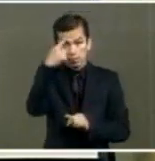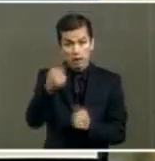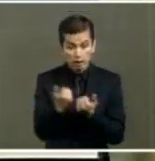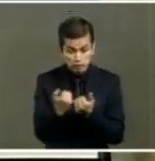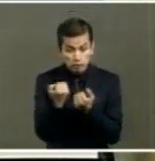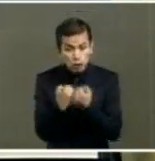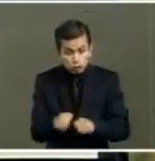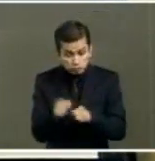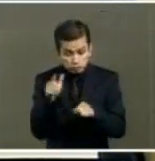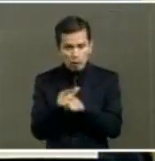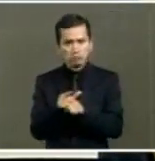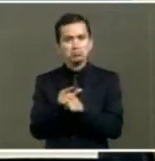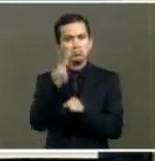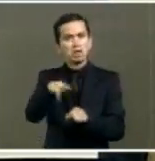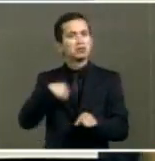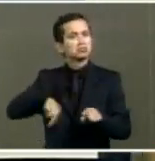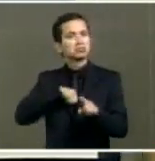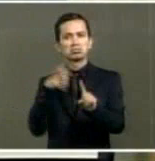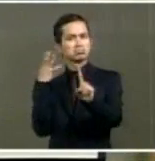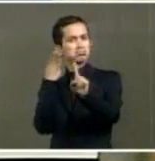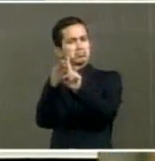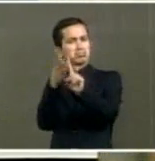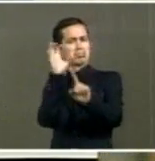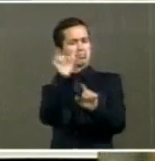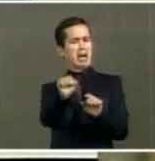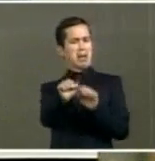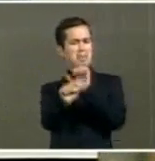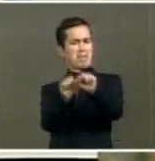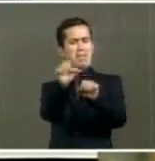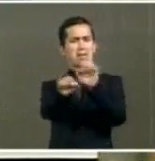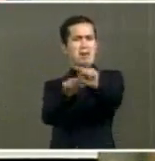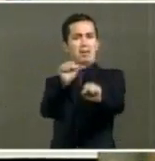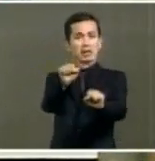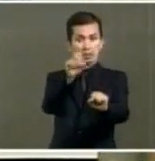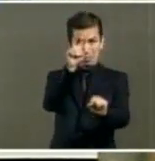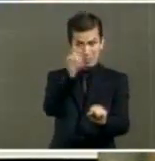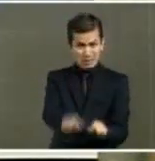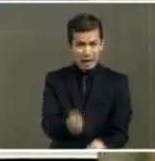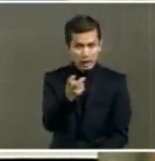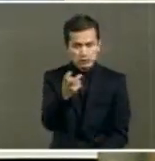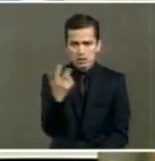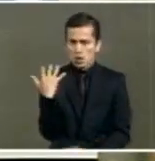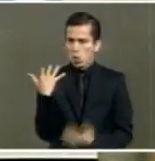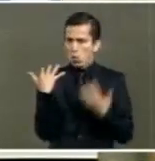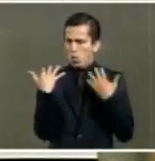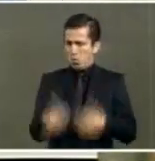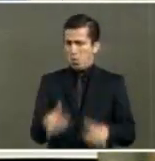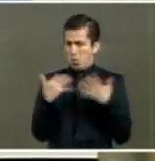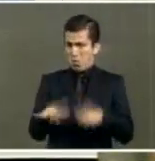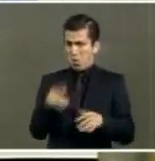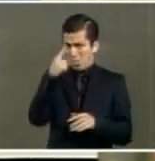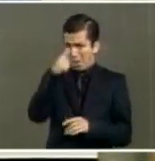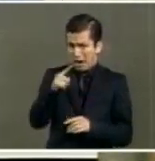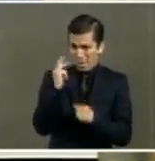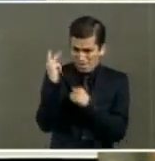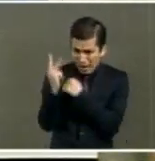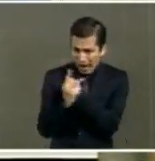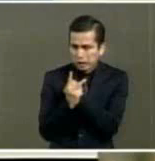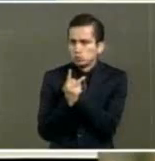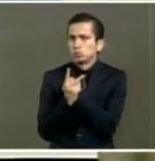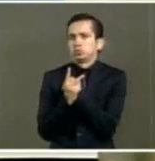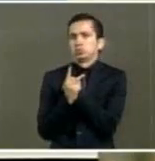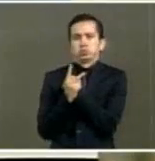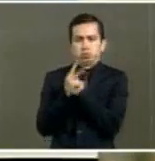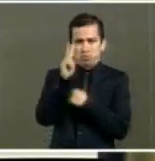hemos alcanzado metas muy ambiciosas. Algunas de ellas están entre las más altas aspiraciones de cualquier nación y quizá